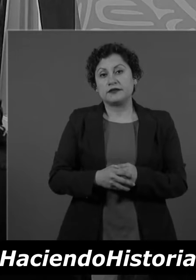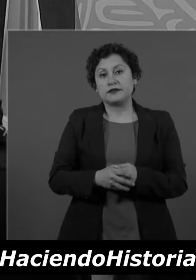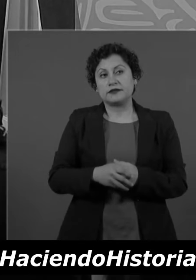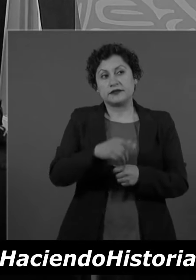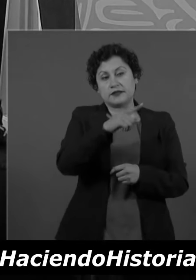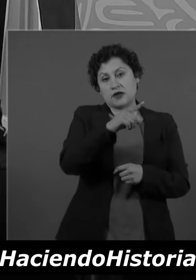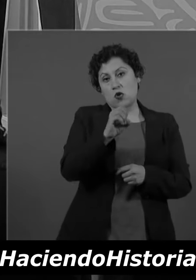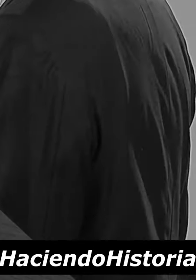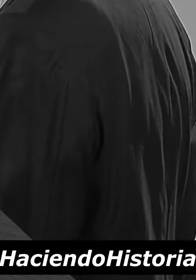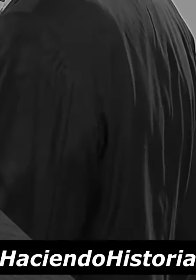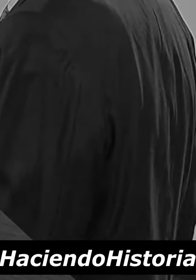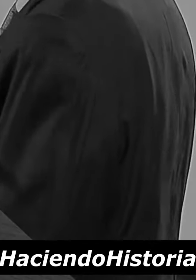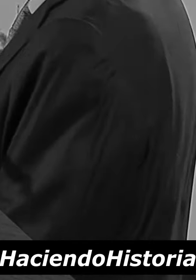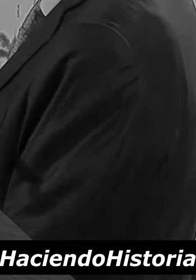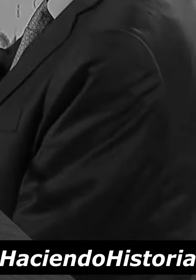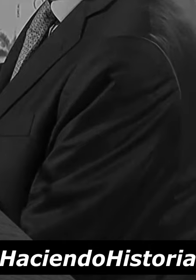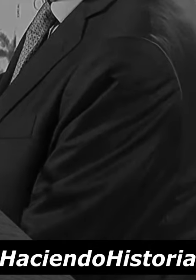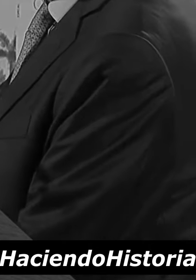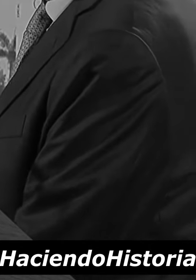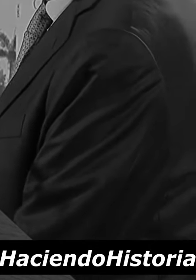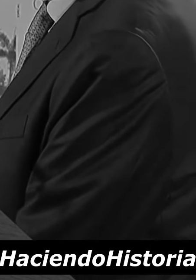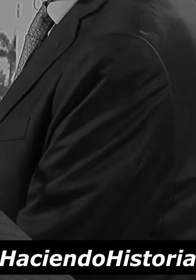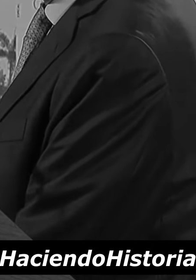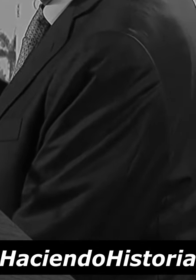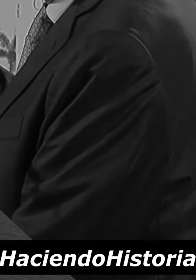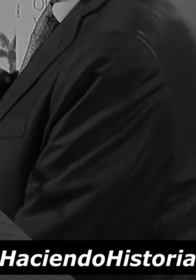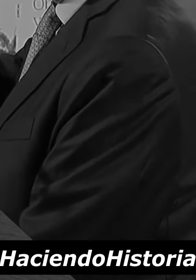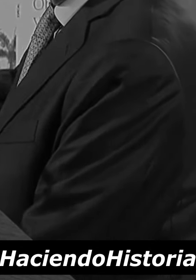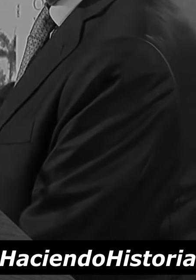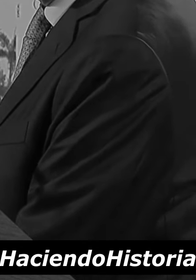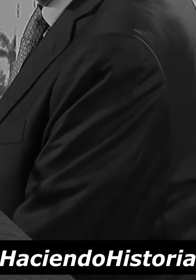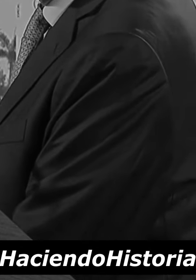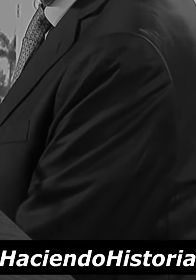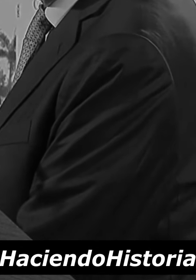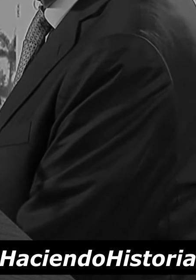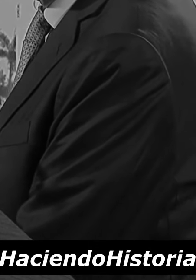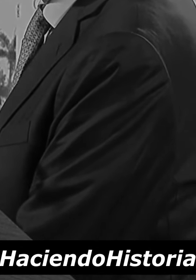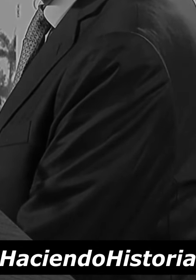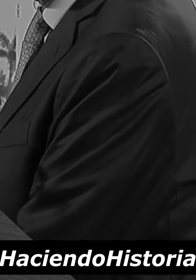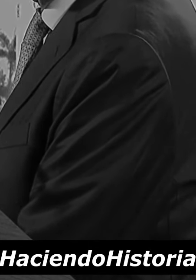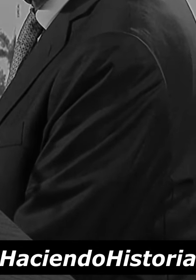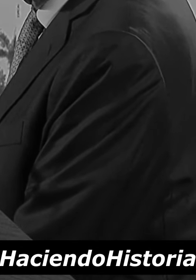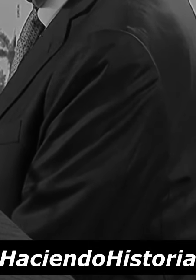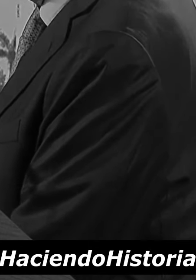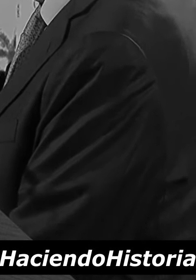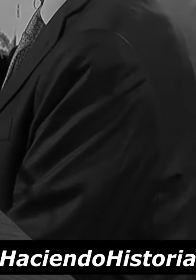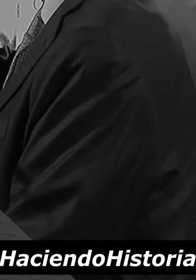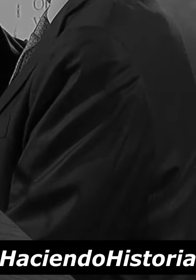Ortiz Francisco. Él, pues, apoyó el fraude electoral